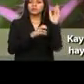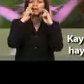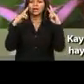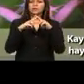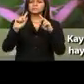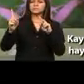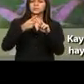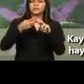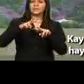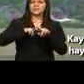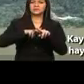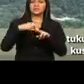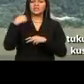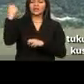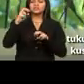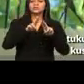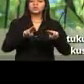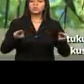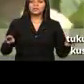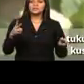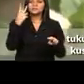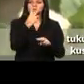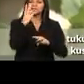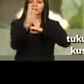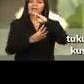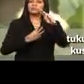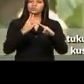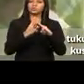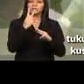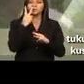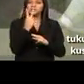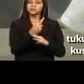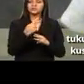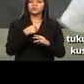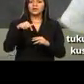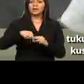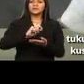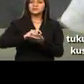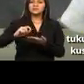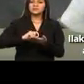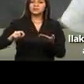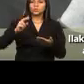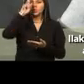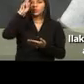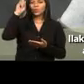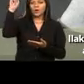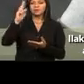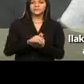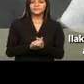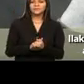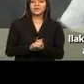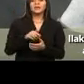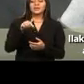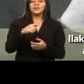por primera vez los derechos de la naturaleza celebrados por todo el mundo y expresados por el conocido escritor uruguayo Eduardo Galeano,